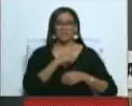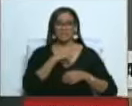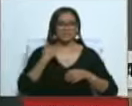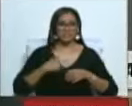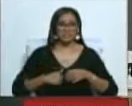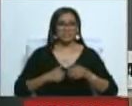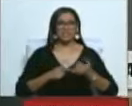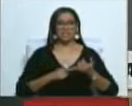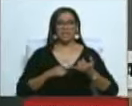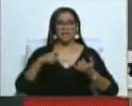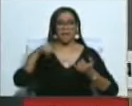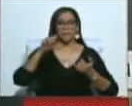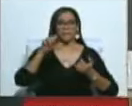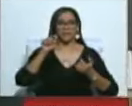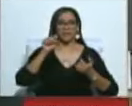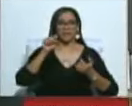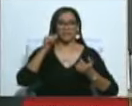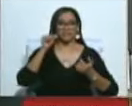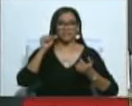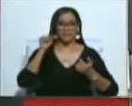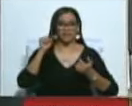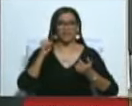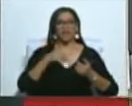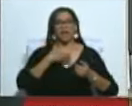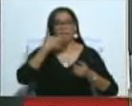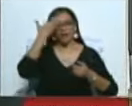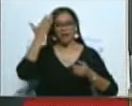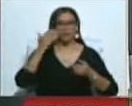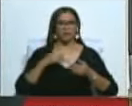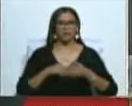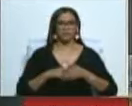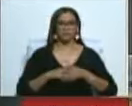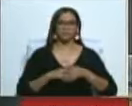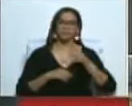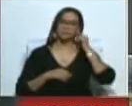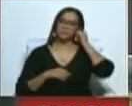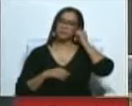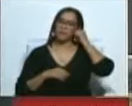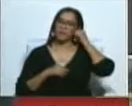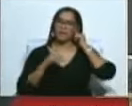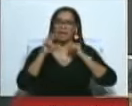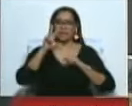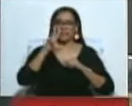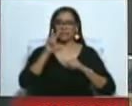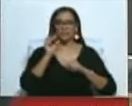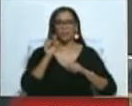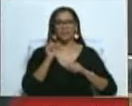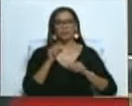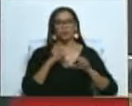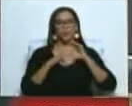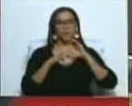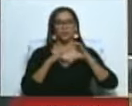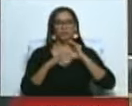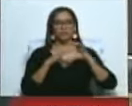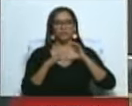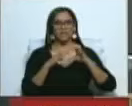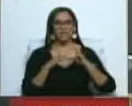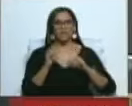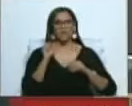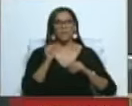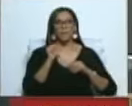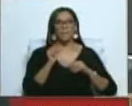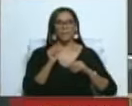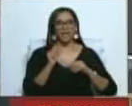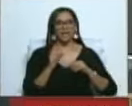la persa, la árabe. El tercer momento comunicacional, dicen, es el momento de la